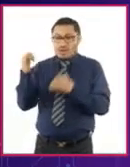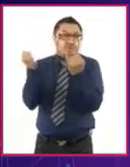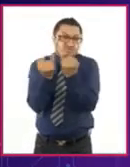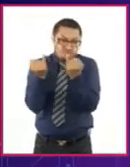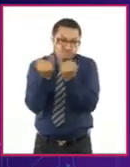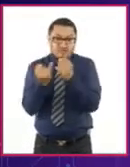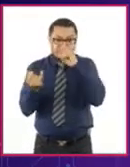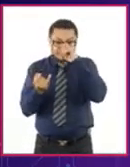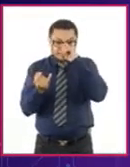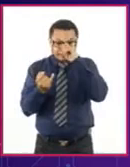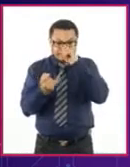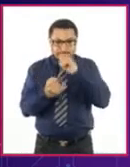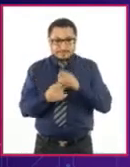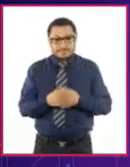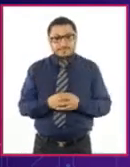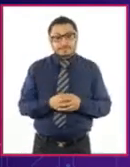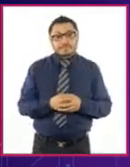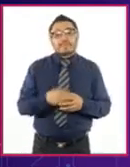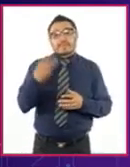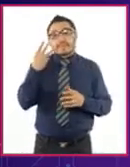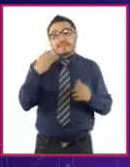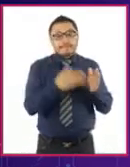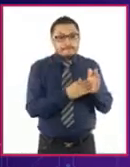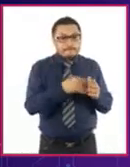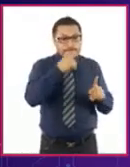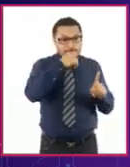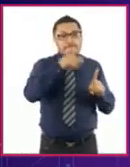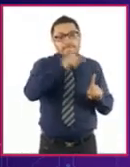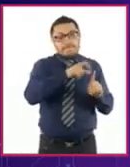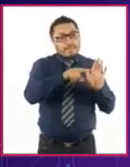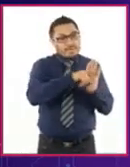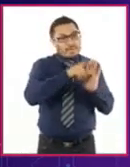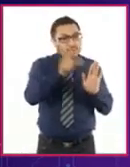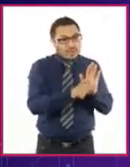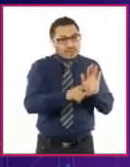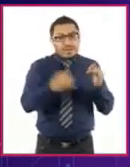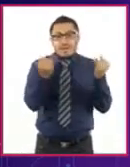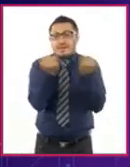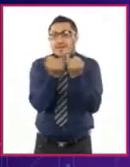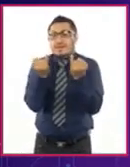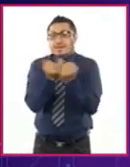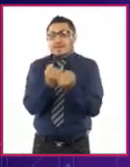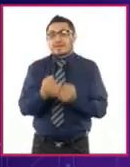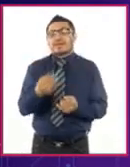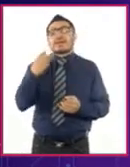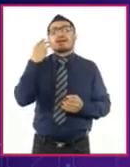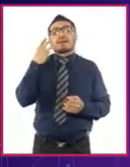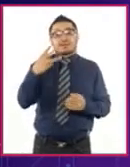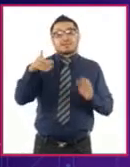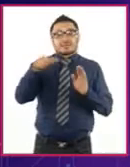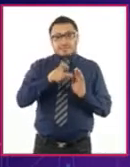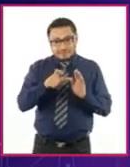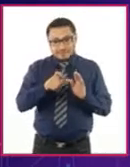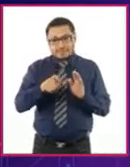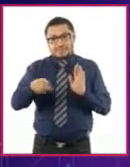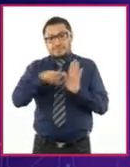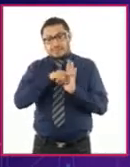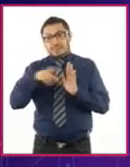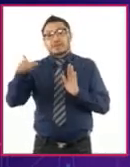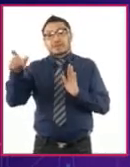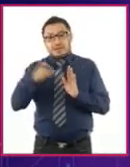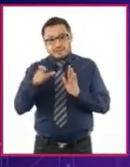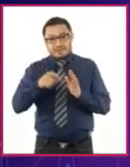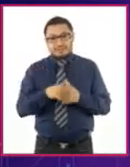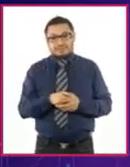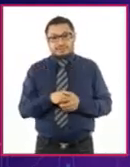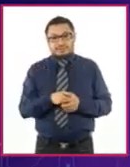igualdad. 3,000 más X menos X es igual a 3X menos